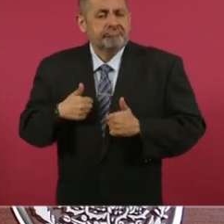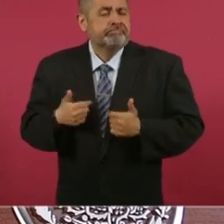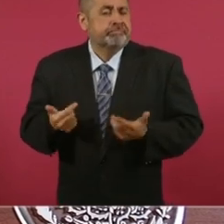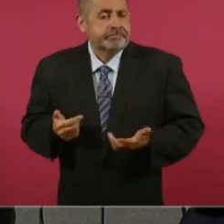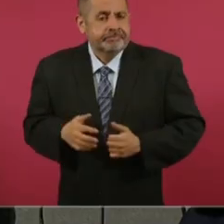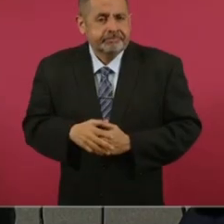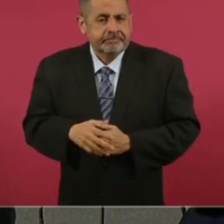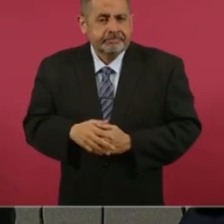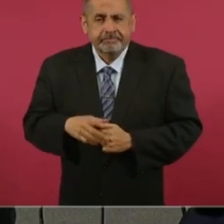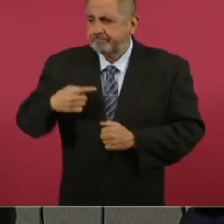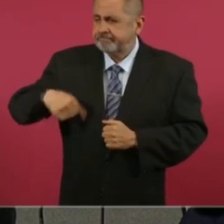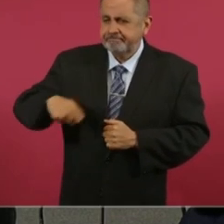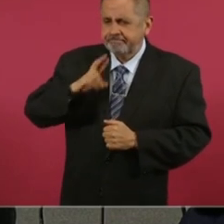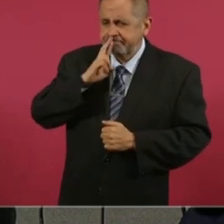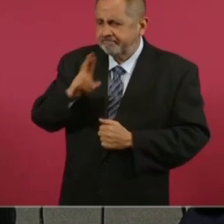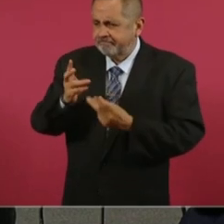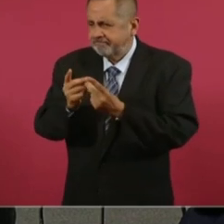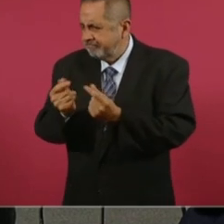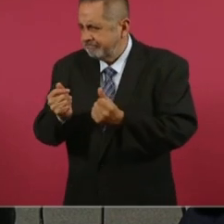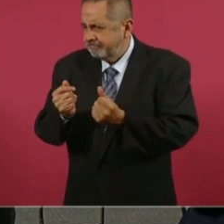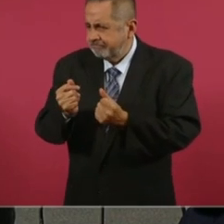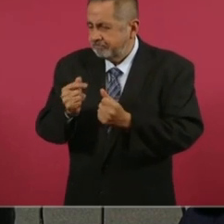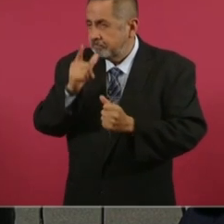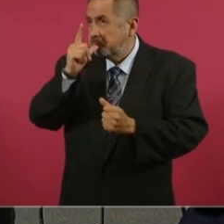¿Por qué resolvimos